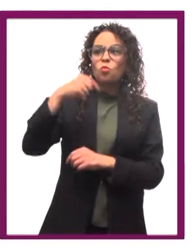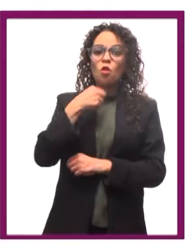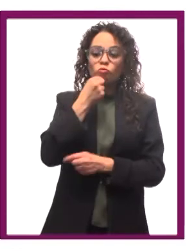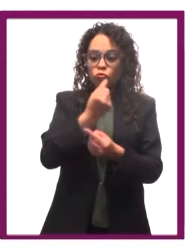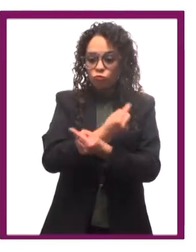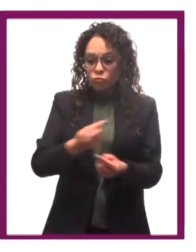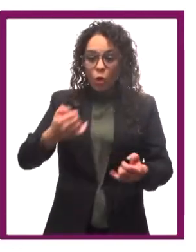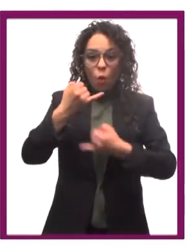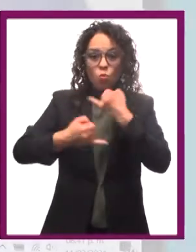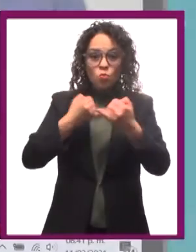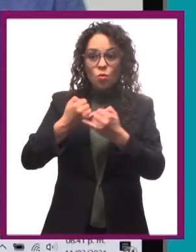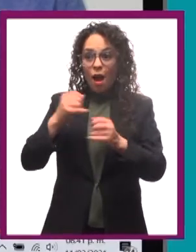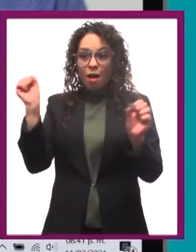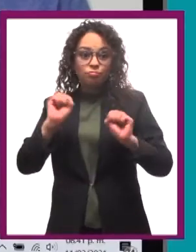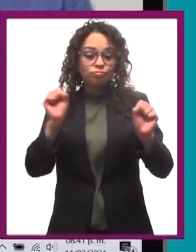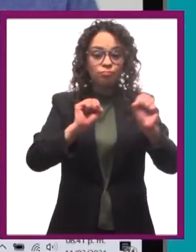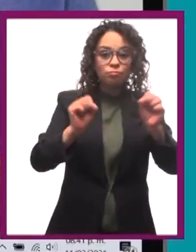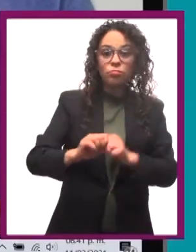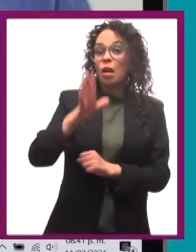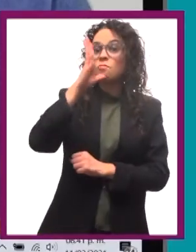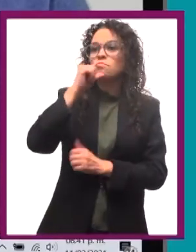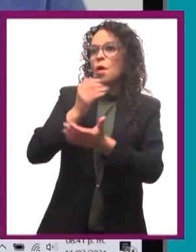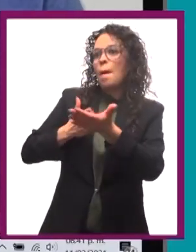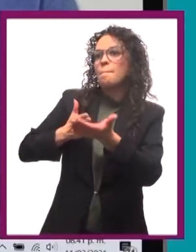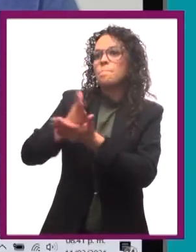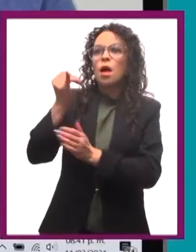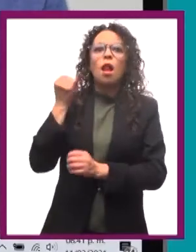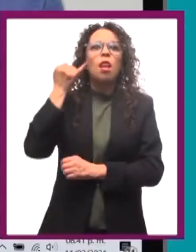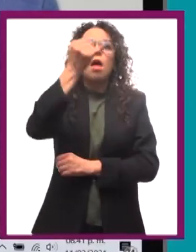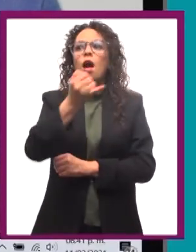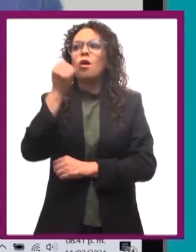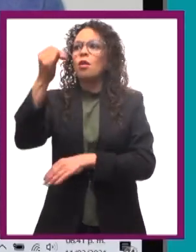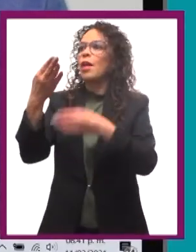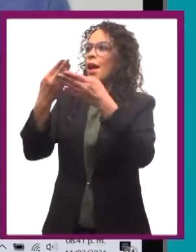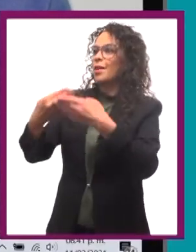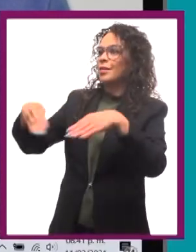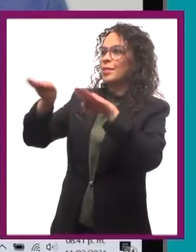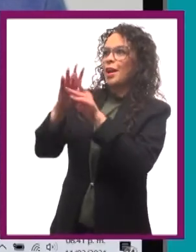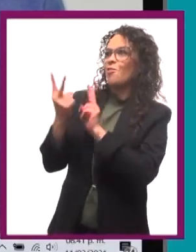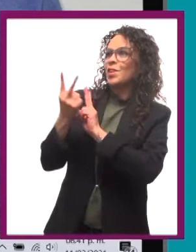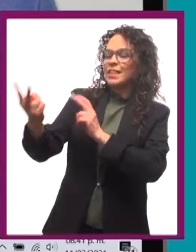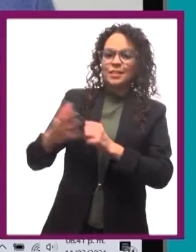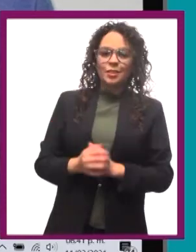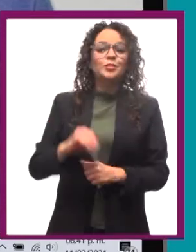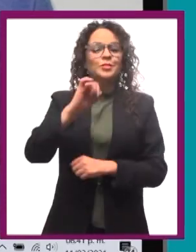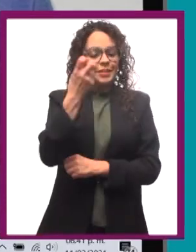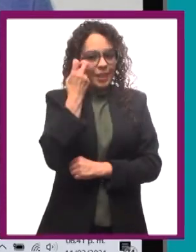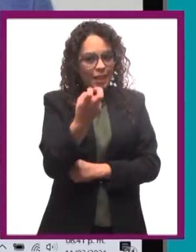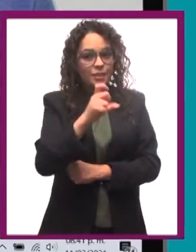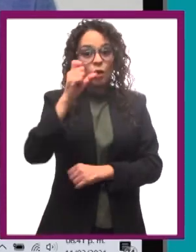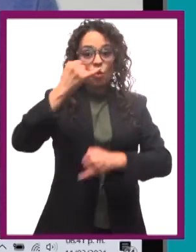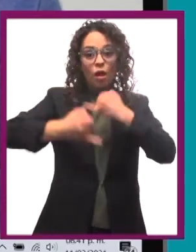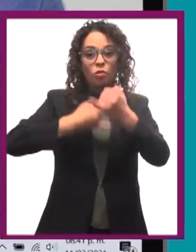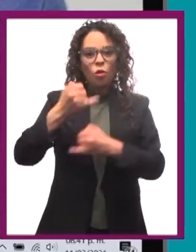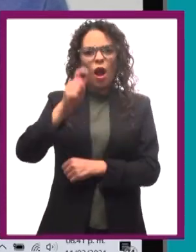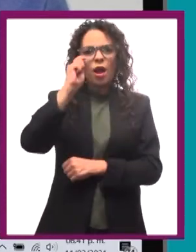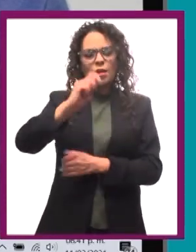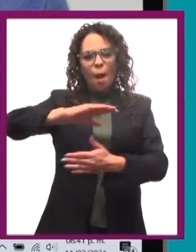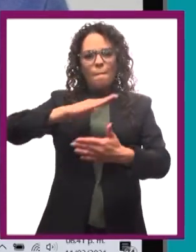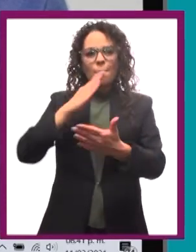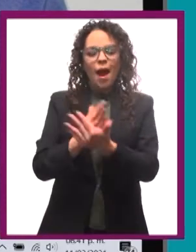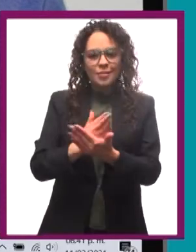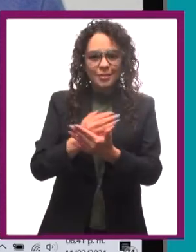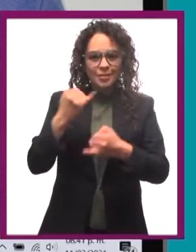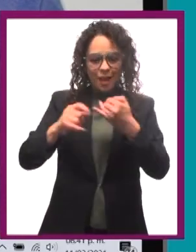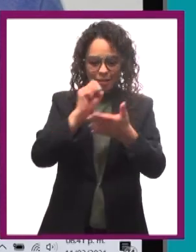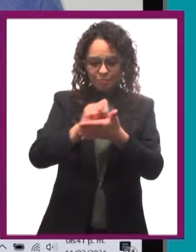niños jugábamos a las traes, no podíamos ir más allá de la casa de los Garduño. Exacto. Y cuando jugábamos basta, el juego terminaba con la